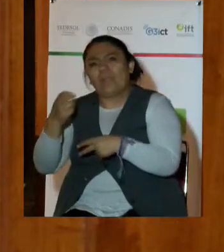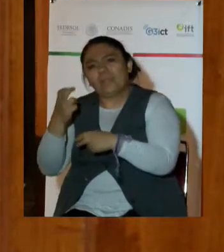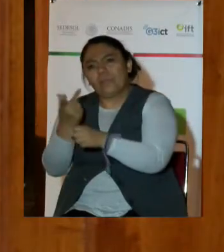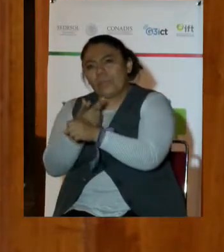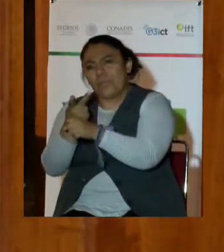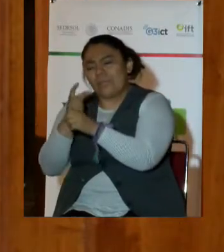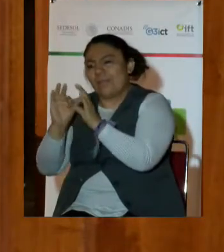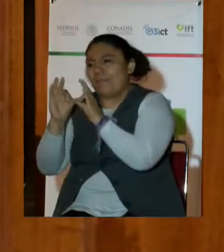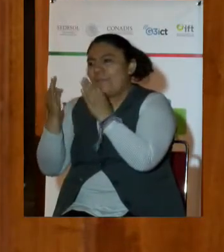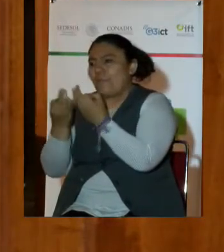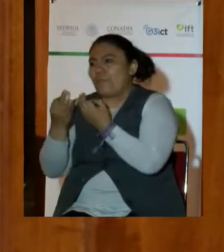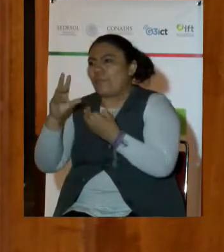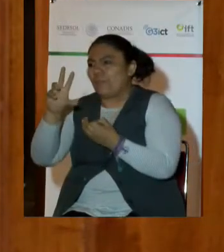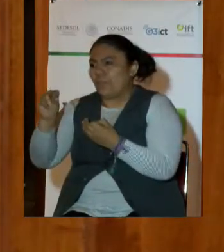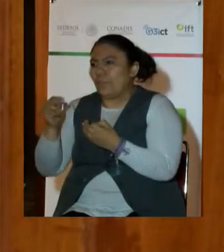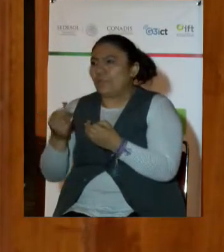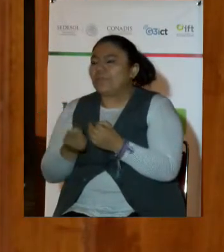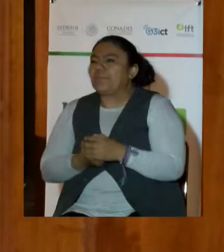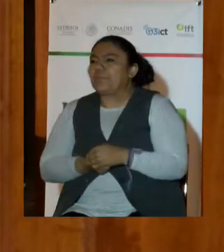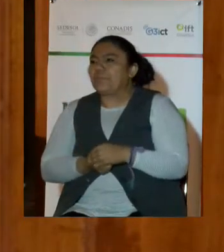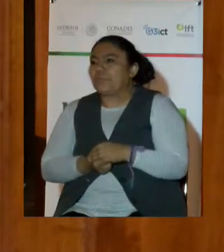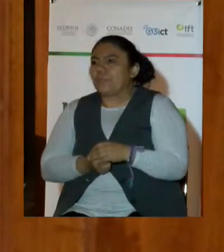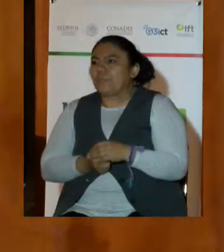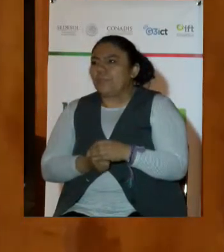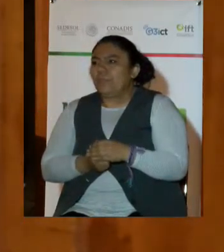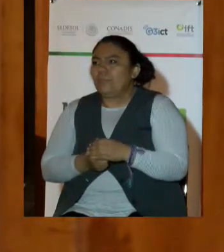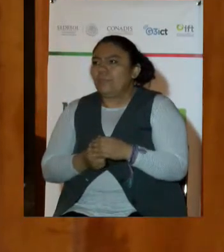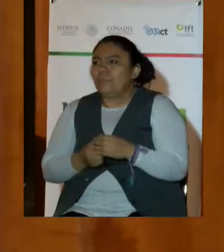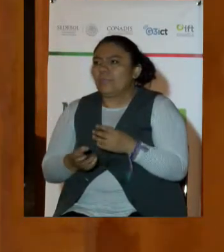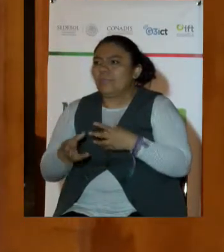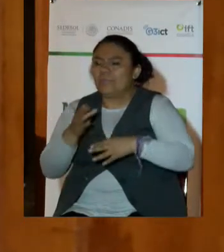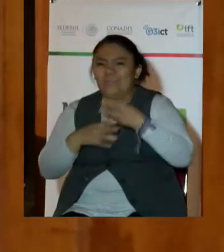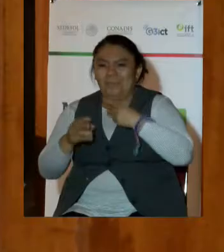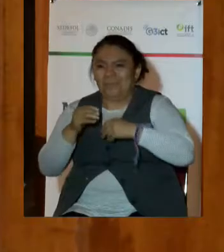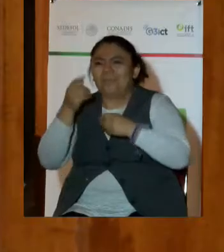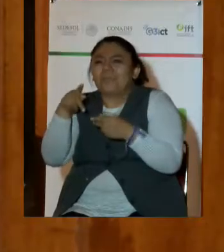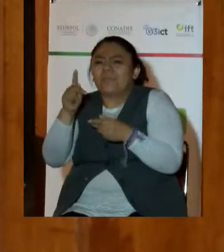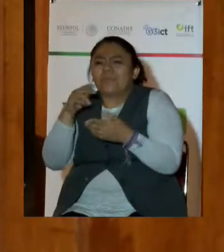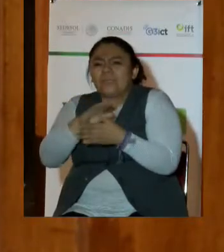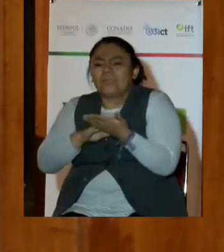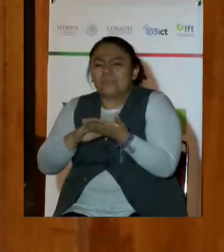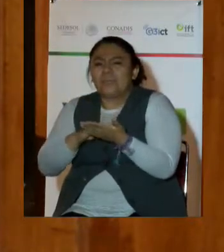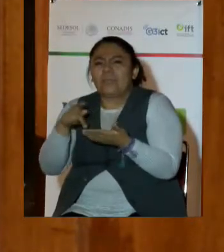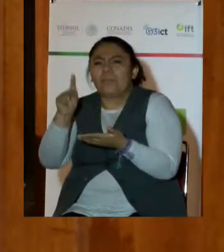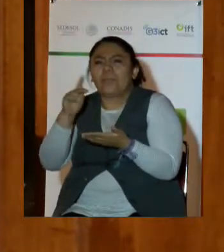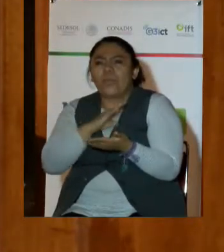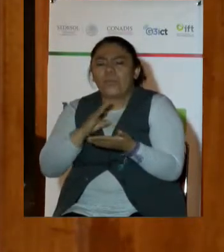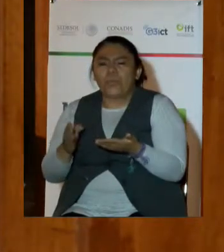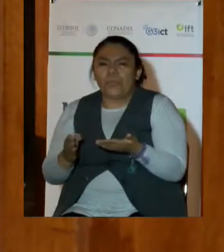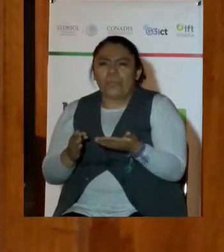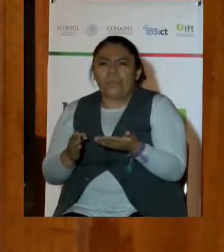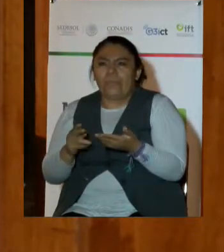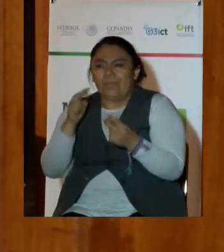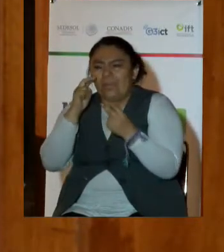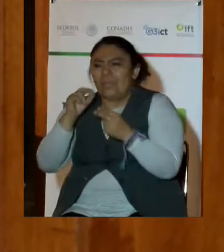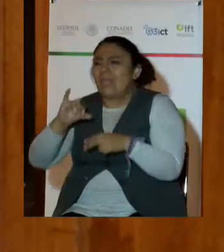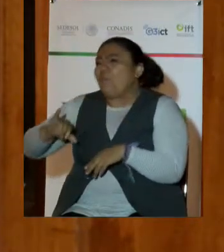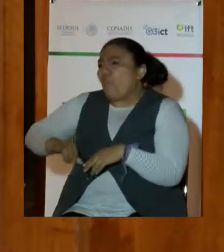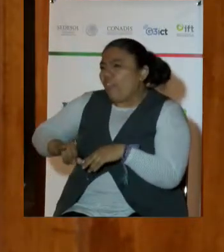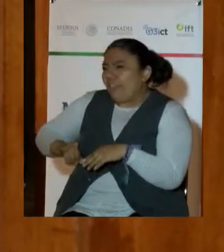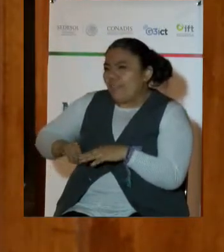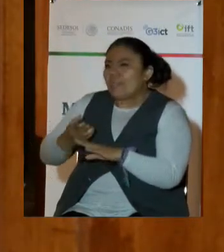y regresen con el usuario con una respuesta escrita de alguna manera, pero no,